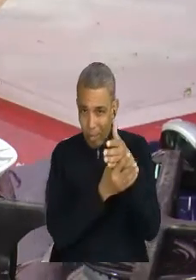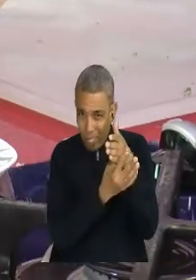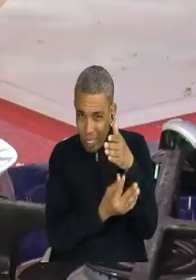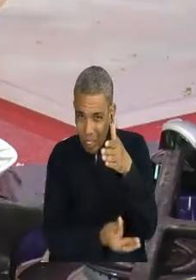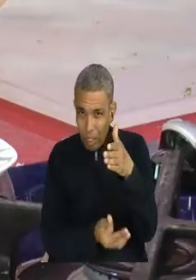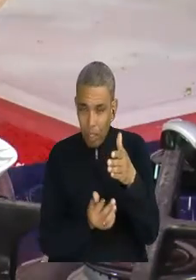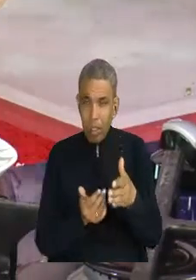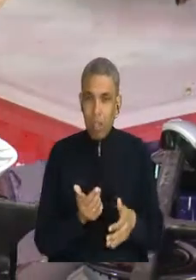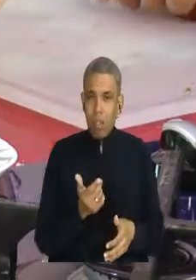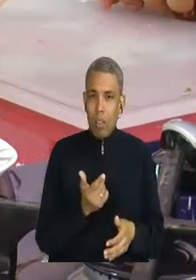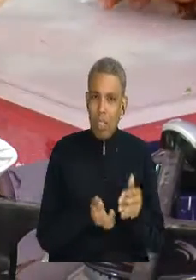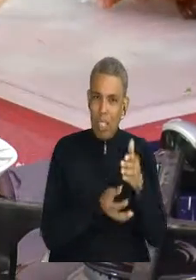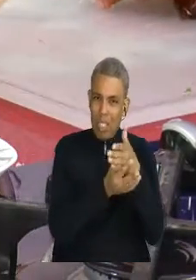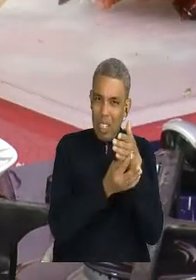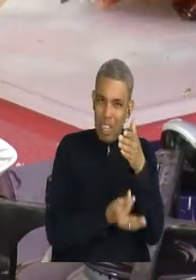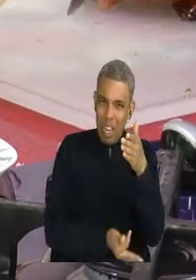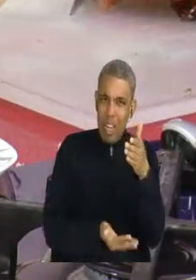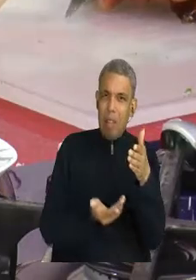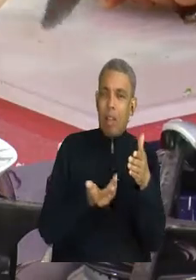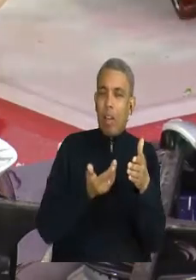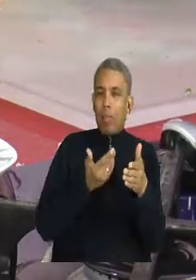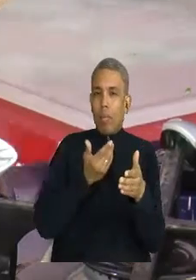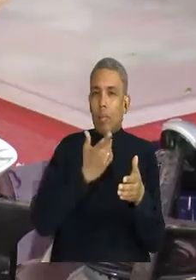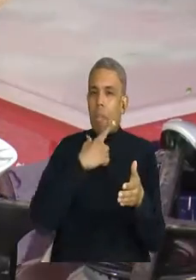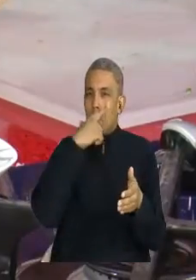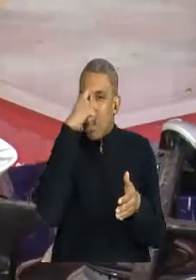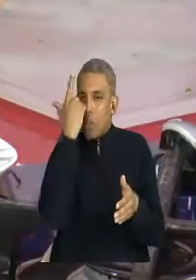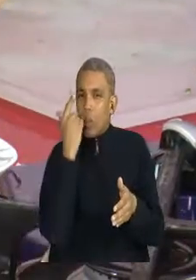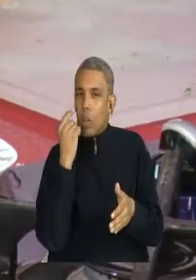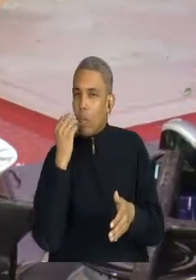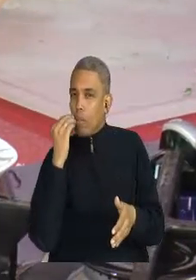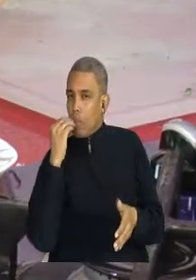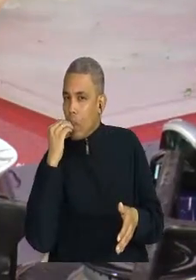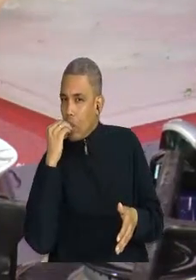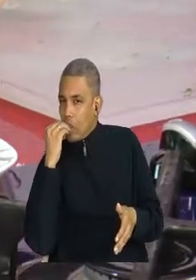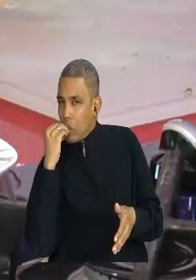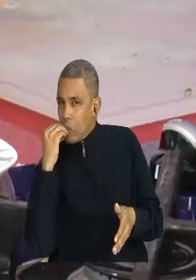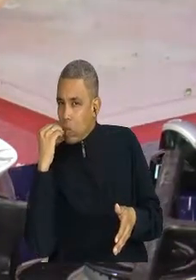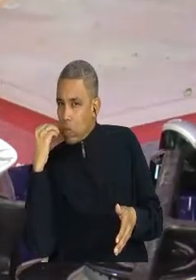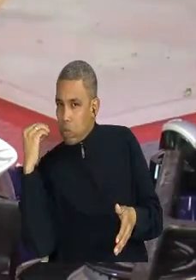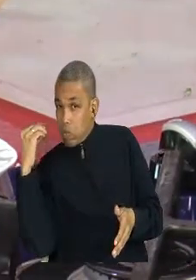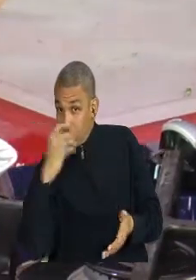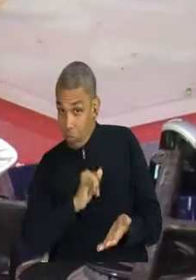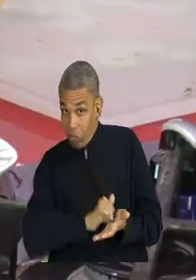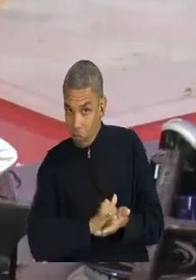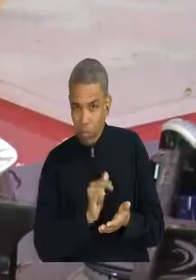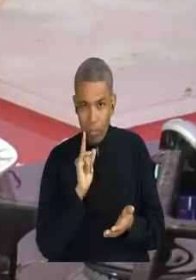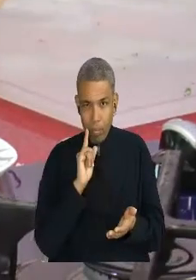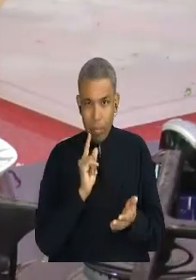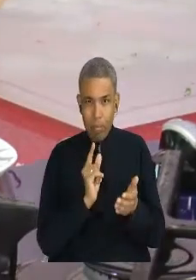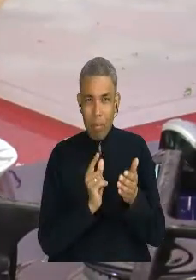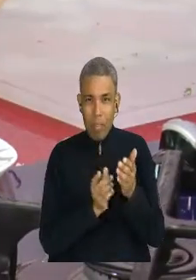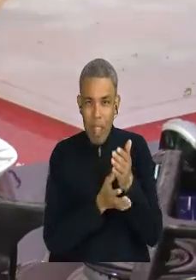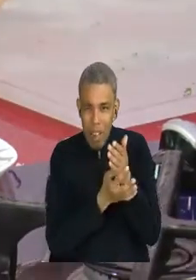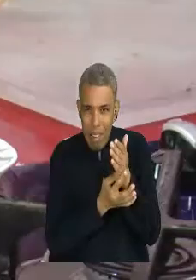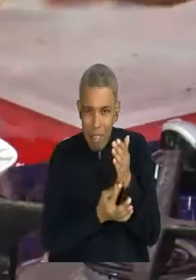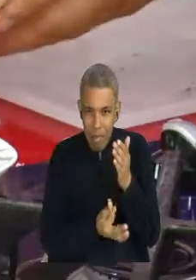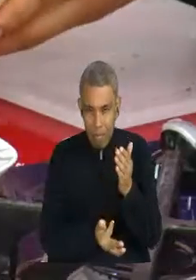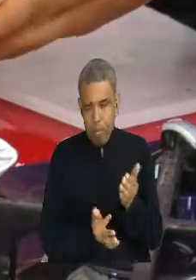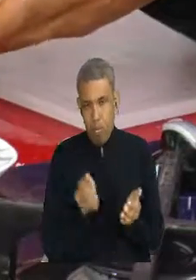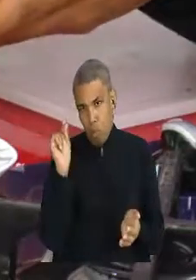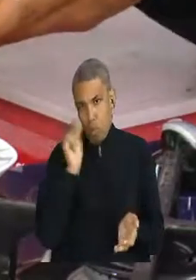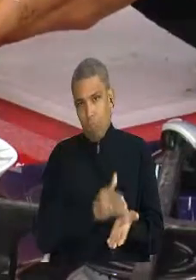licor. Entonces. Lo que le da el toque perfecto, sí. El saborcito. Listo, un toque de licor. Y listo, mi